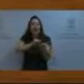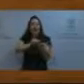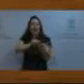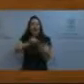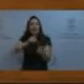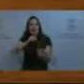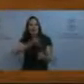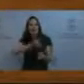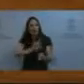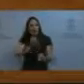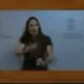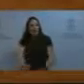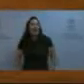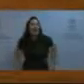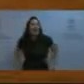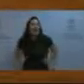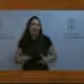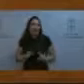también lo que se gastó mal.